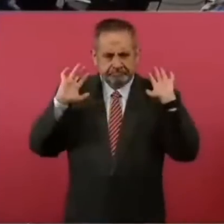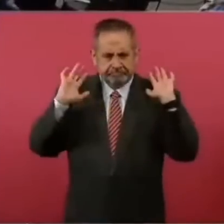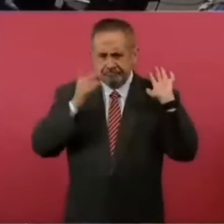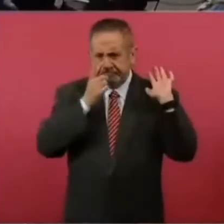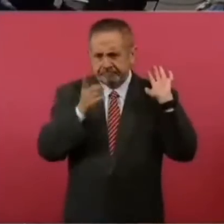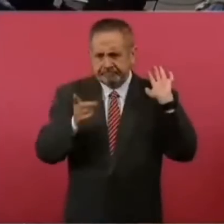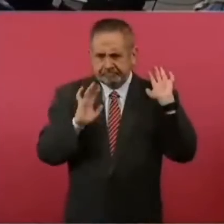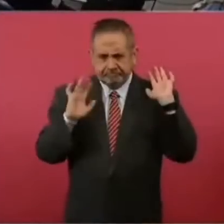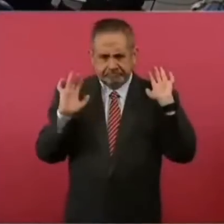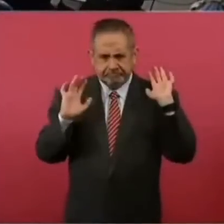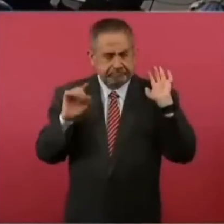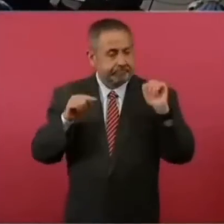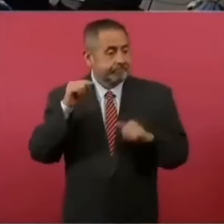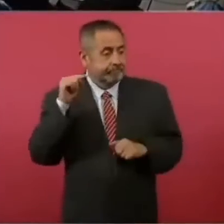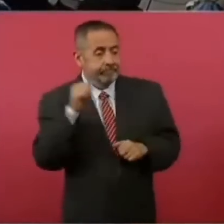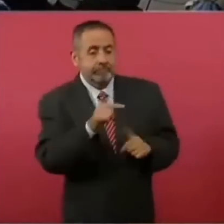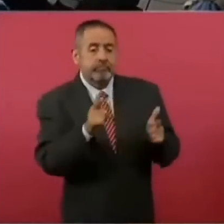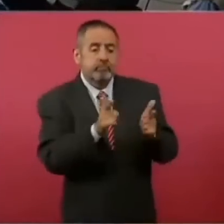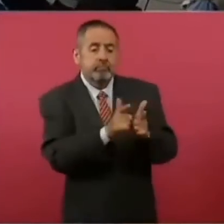un agrupamiento